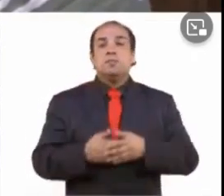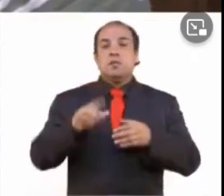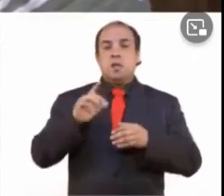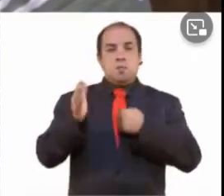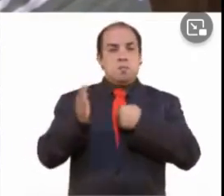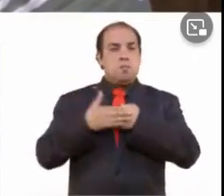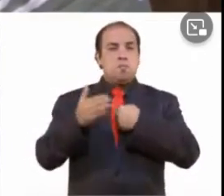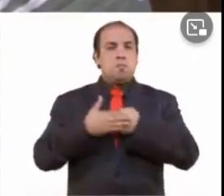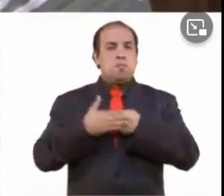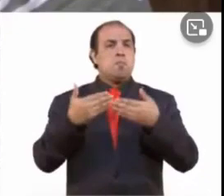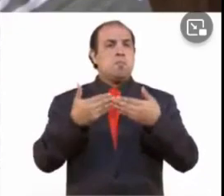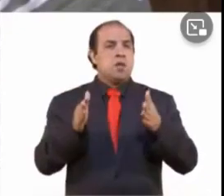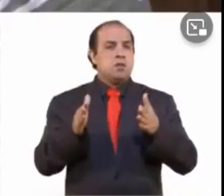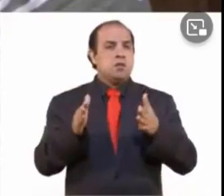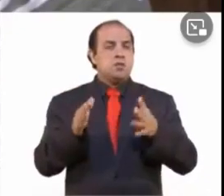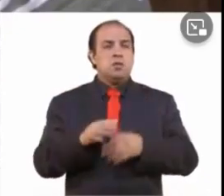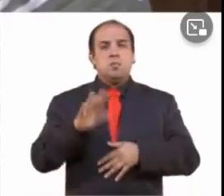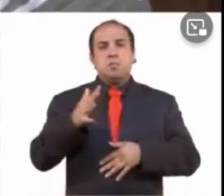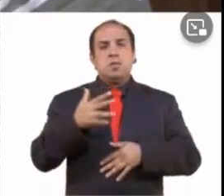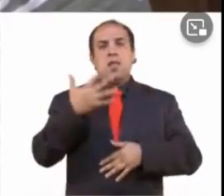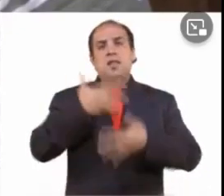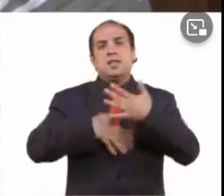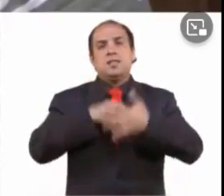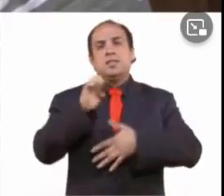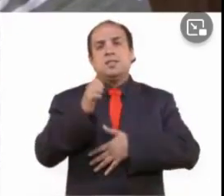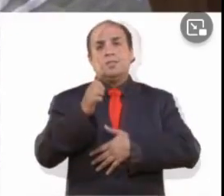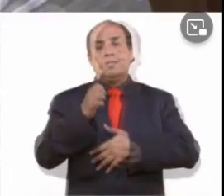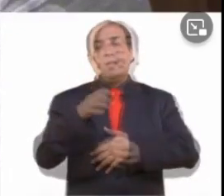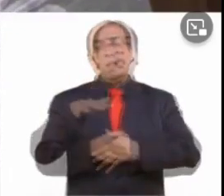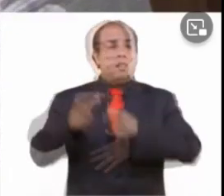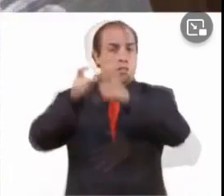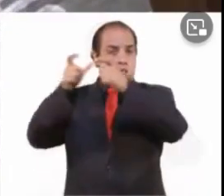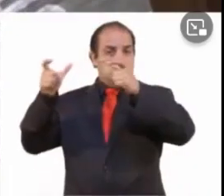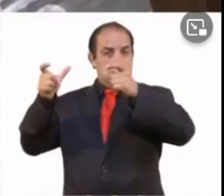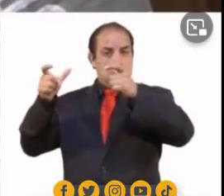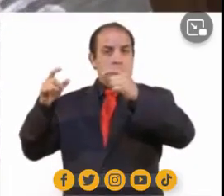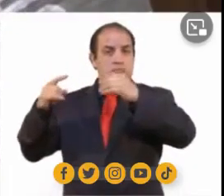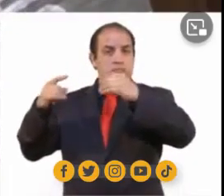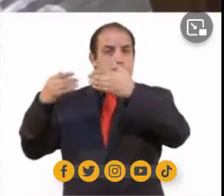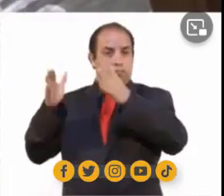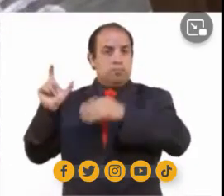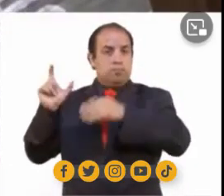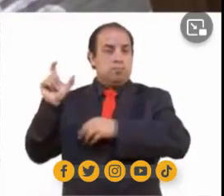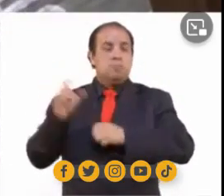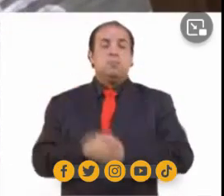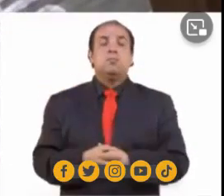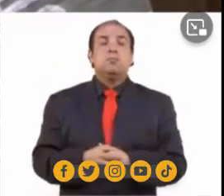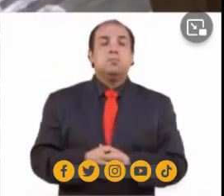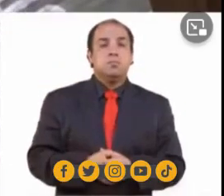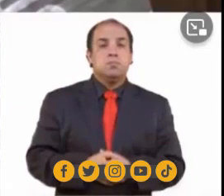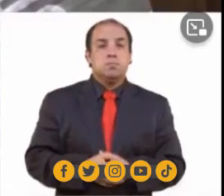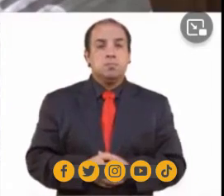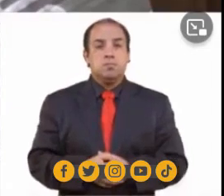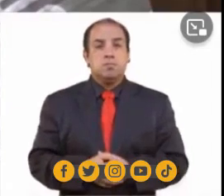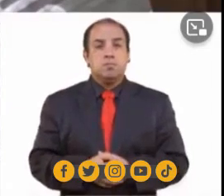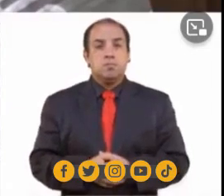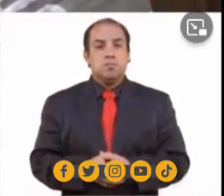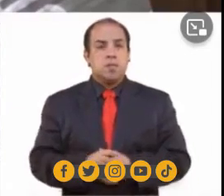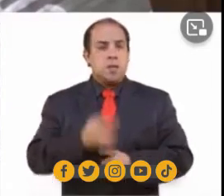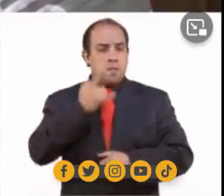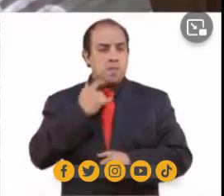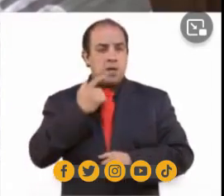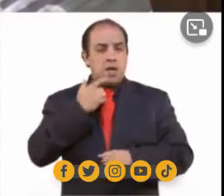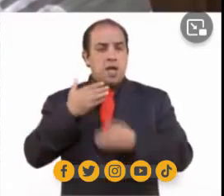abriendo alrededor del 15 de enero el tramo subterráneo. Pues se está haciendo todo para que pueda abrir el